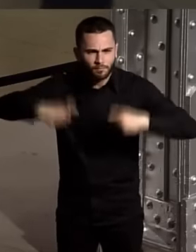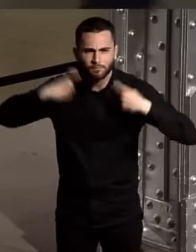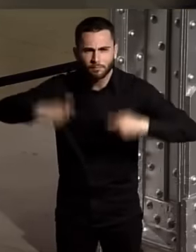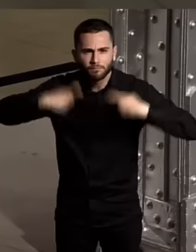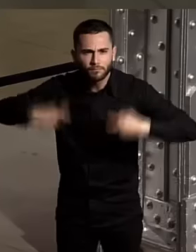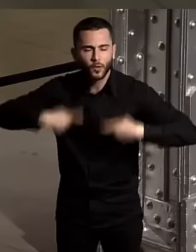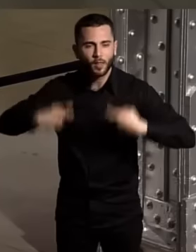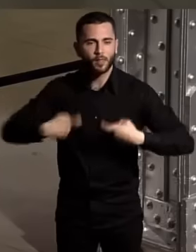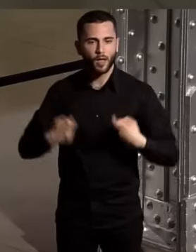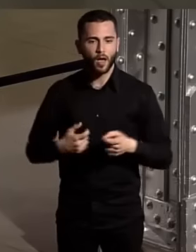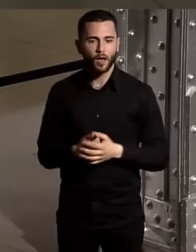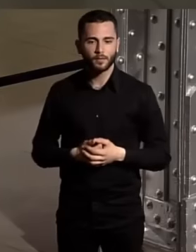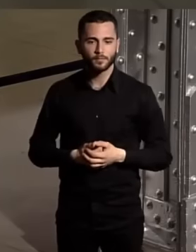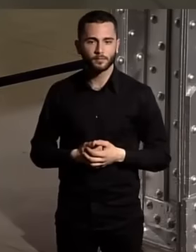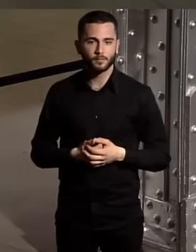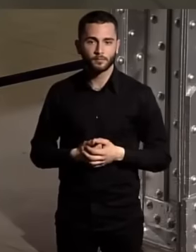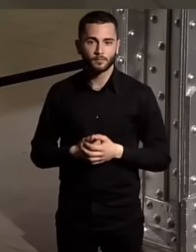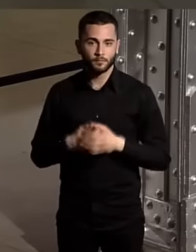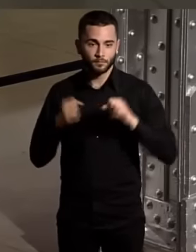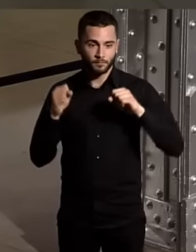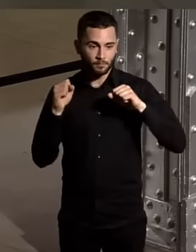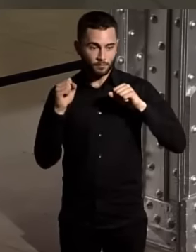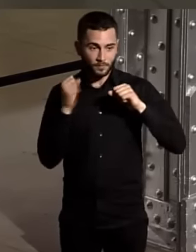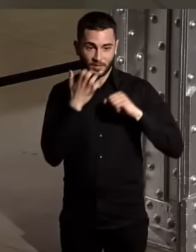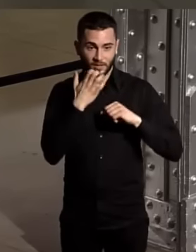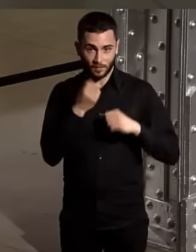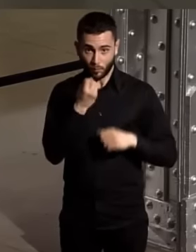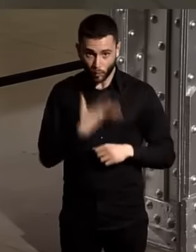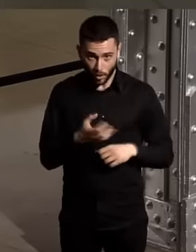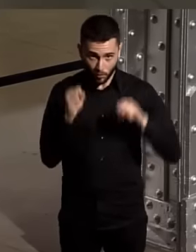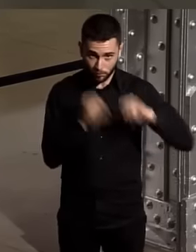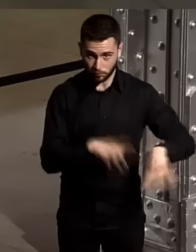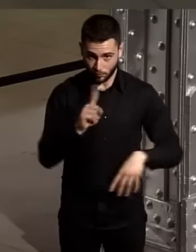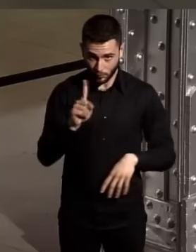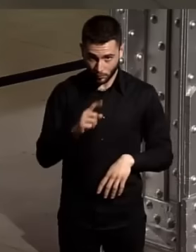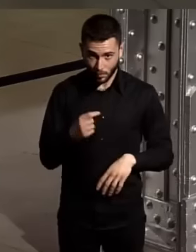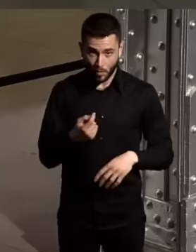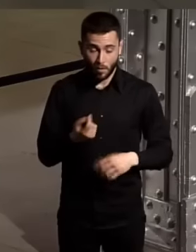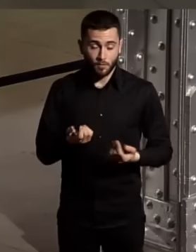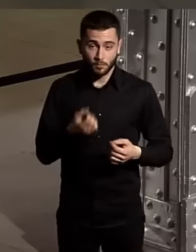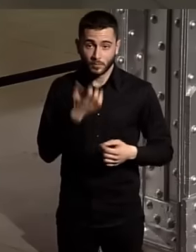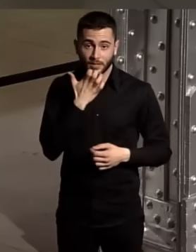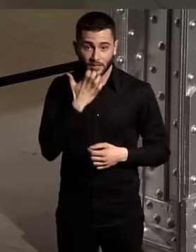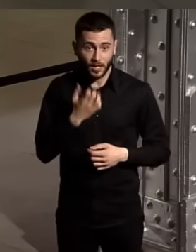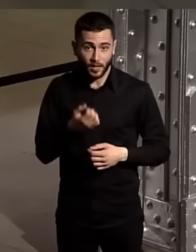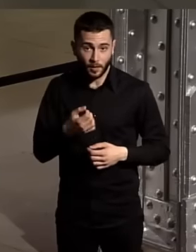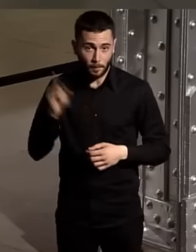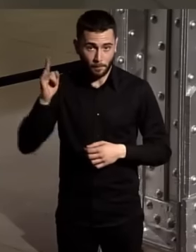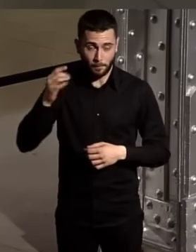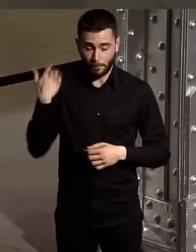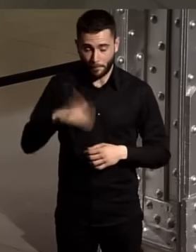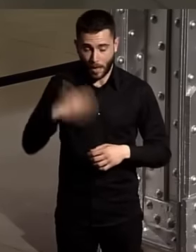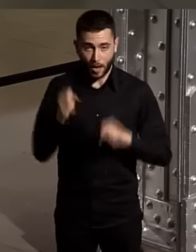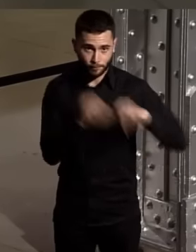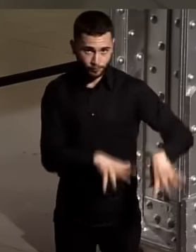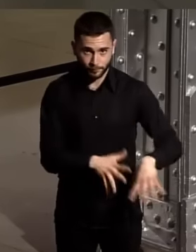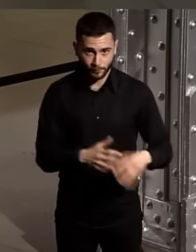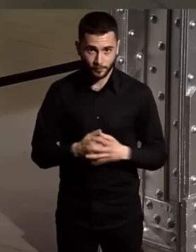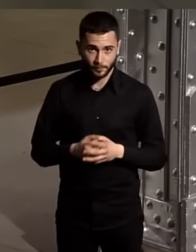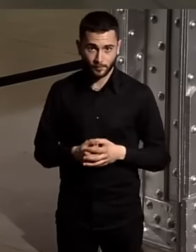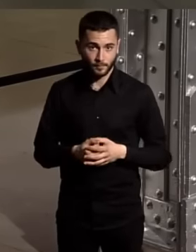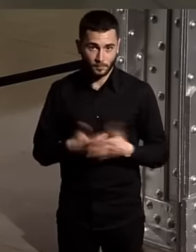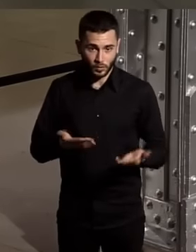invierte si el retorno es bueno se abandona si si produce resultado se continúa como cualquier otra línea de trabajo y entonces así